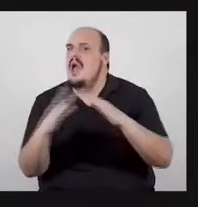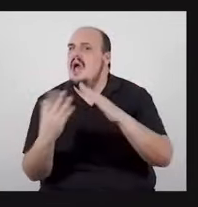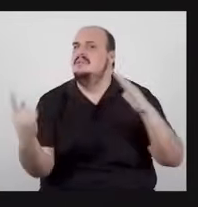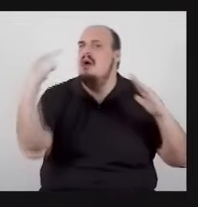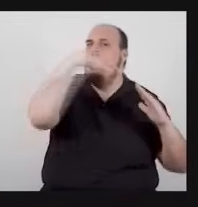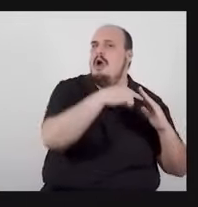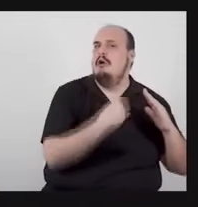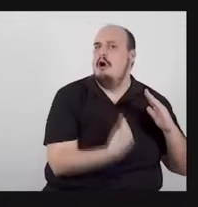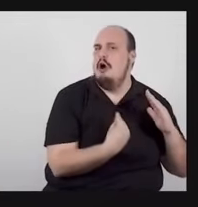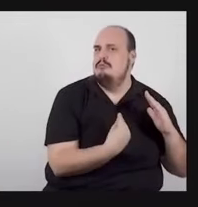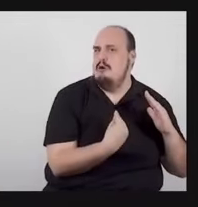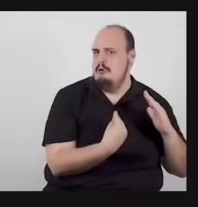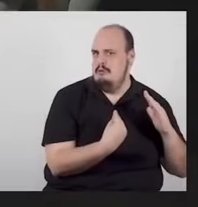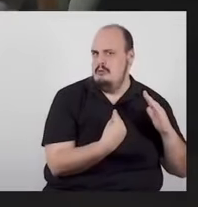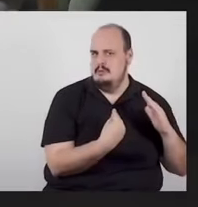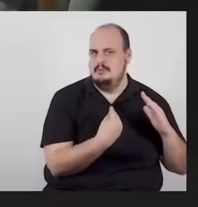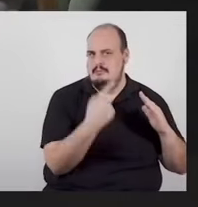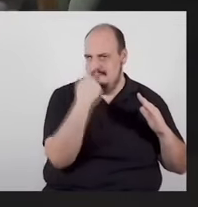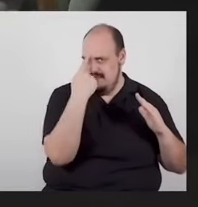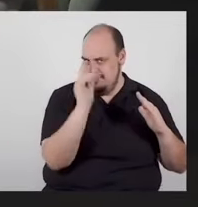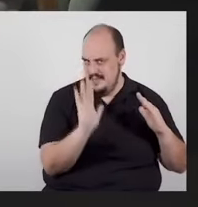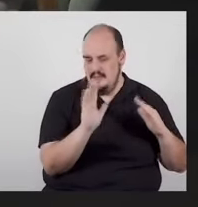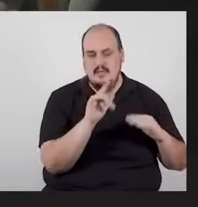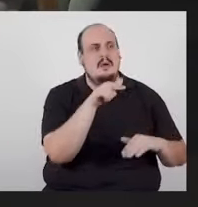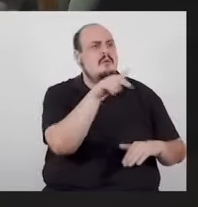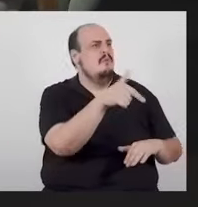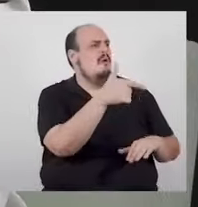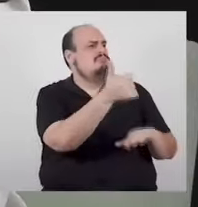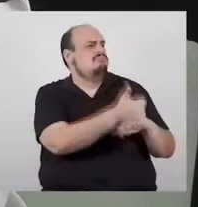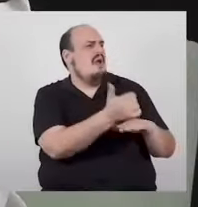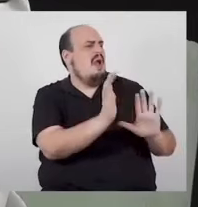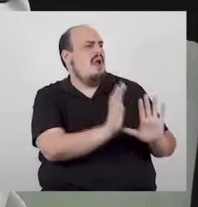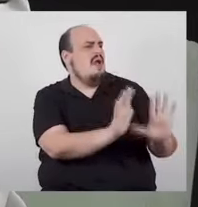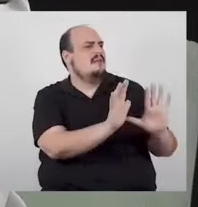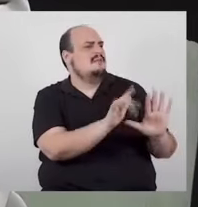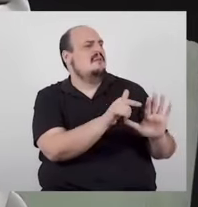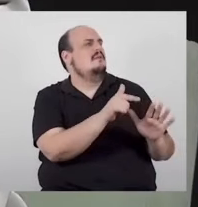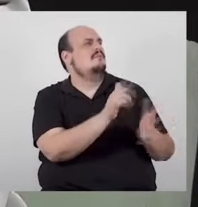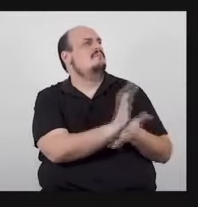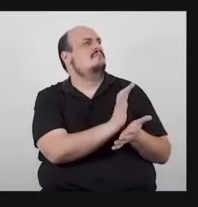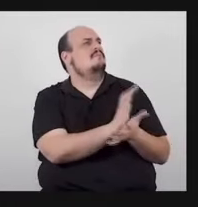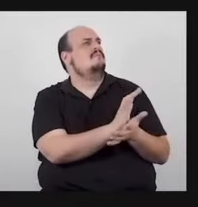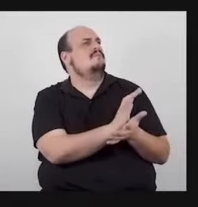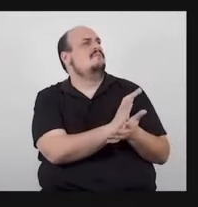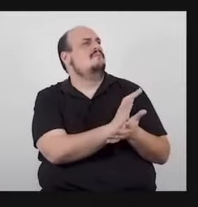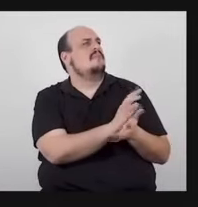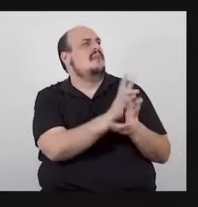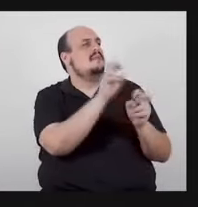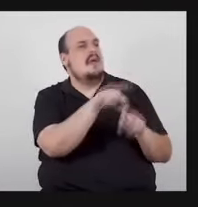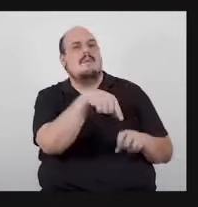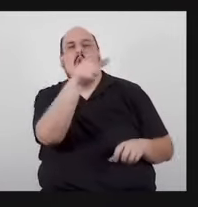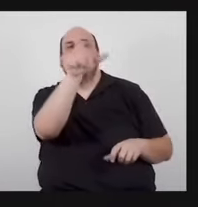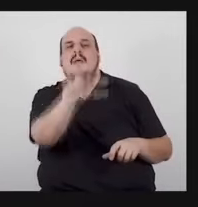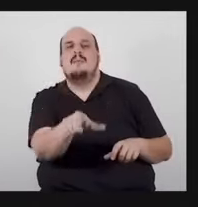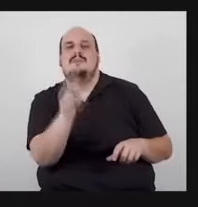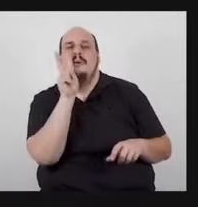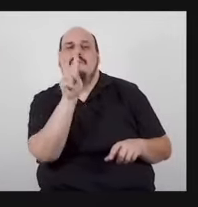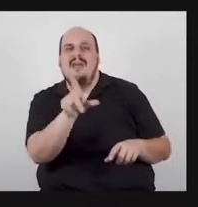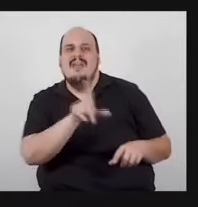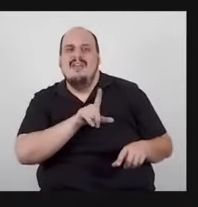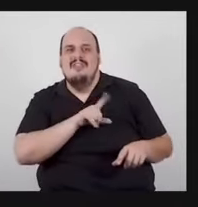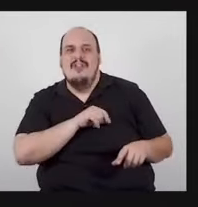haciendo esto, vos no estás porque sí, vos no fue que a vos te despertó, ver el dolor en otra familia,